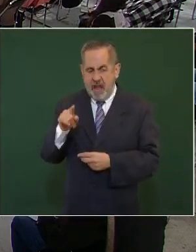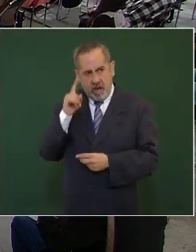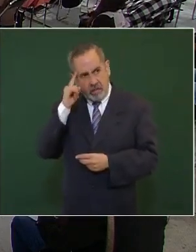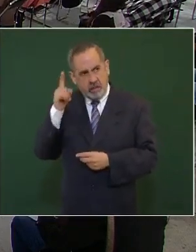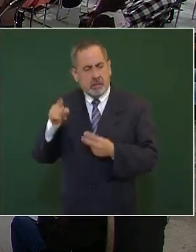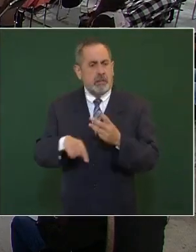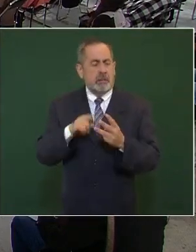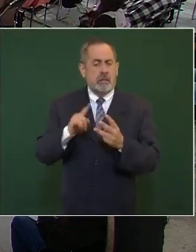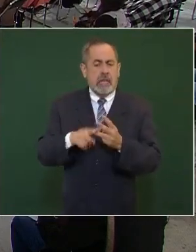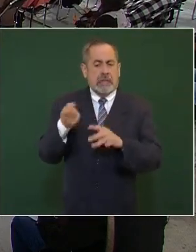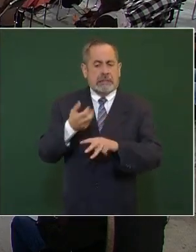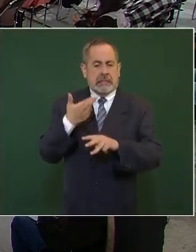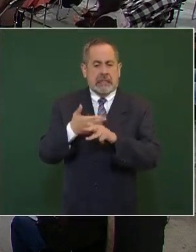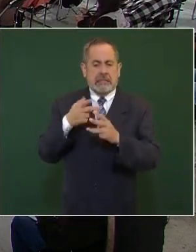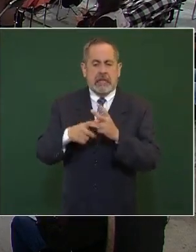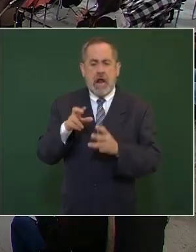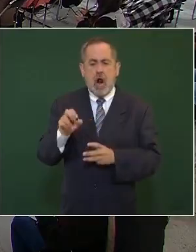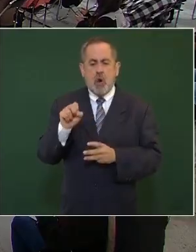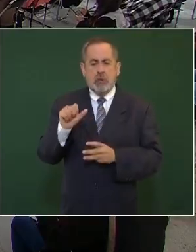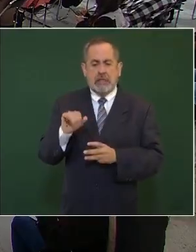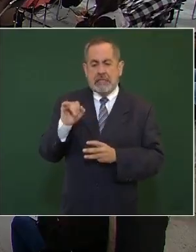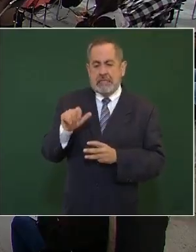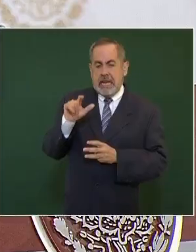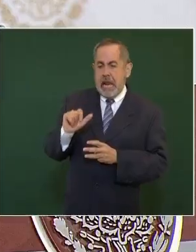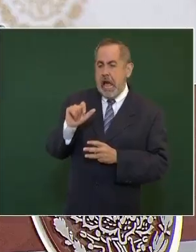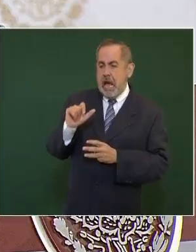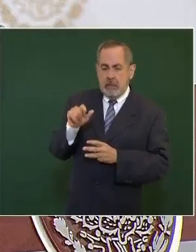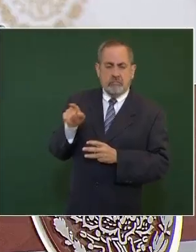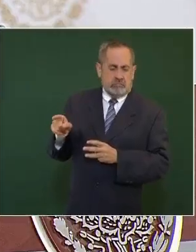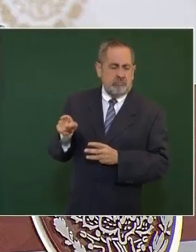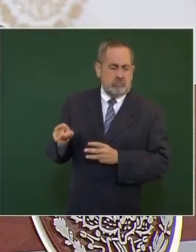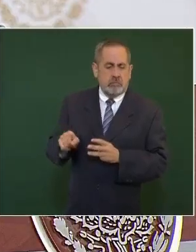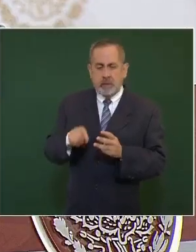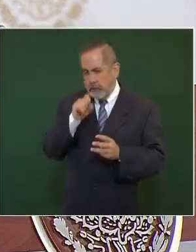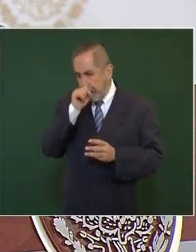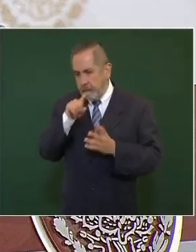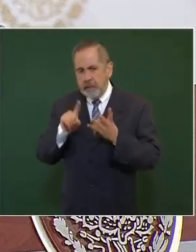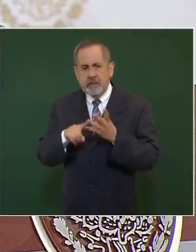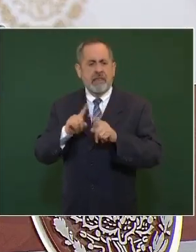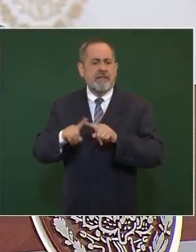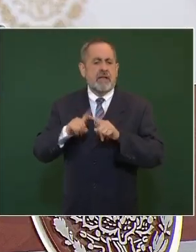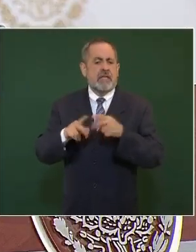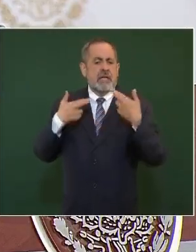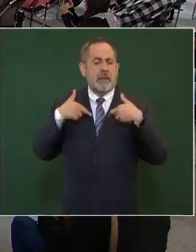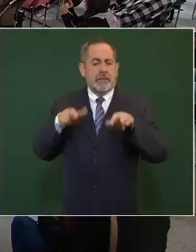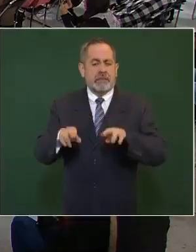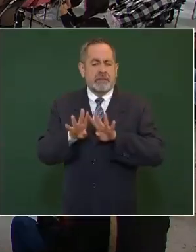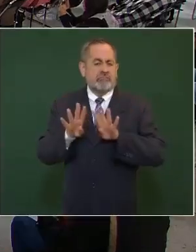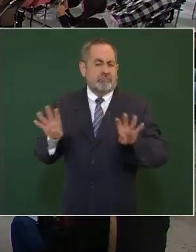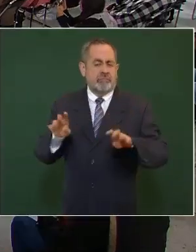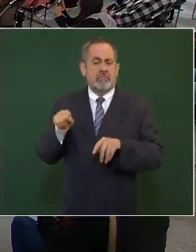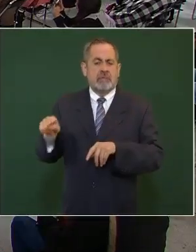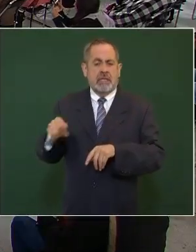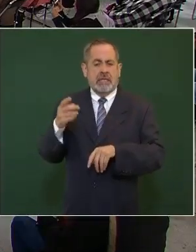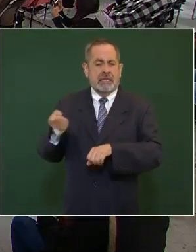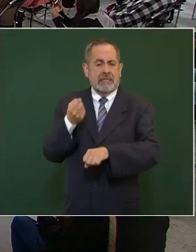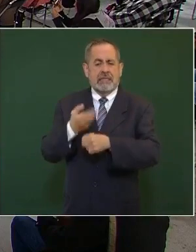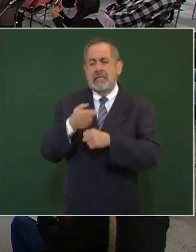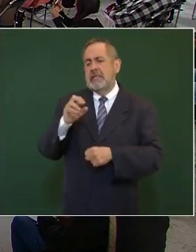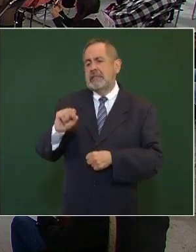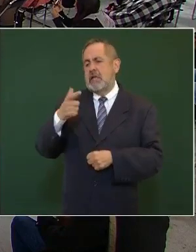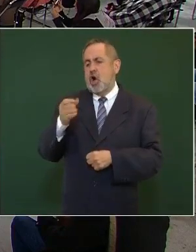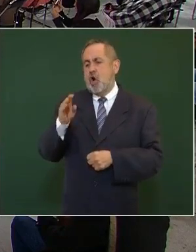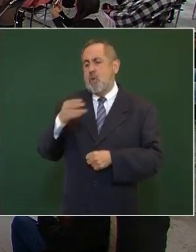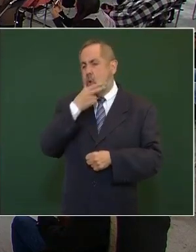y la secretaria Rosa Isela Rodríguez, además de representante de la Secretaría de Gobernación, Arturo Medina,